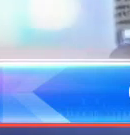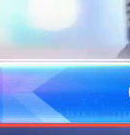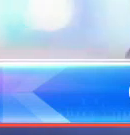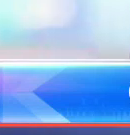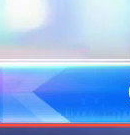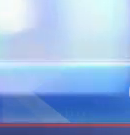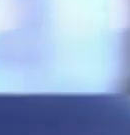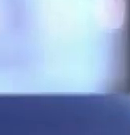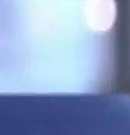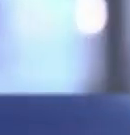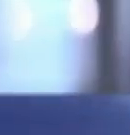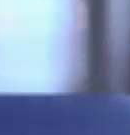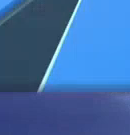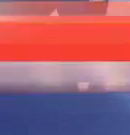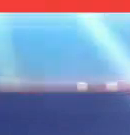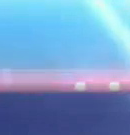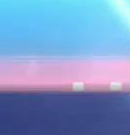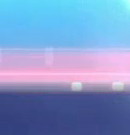diferentes farmacéuticas.